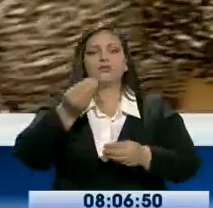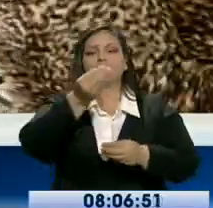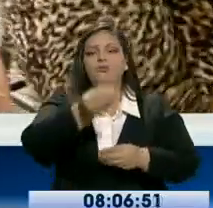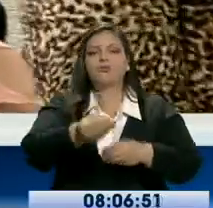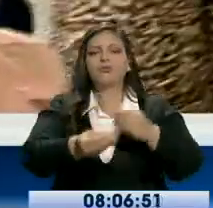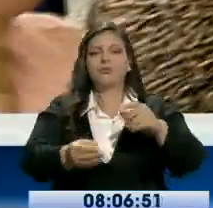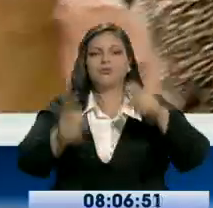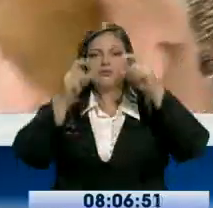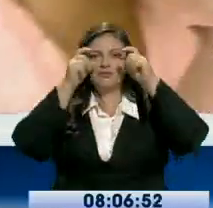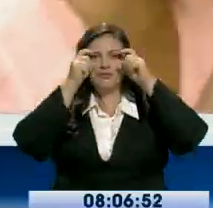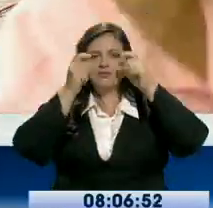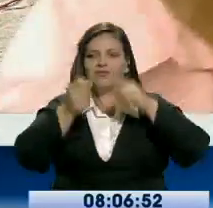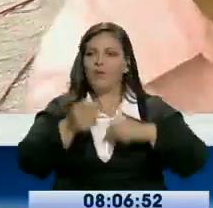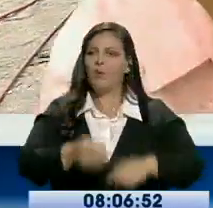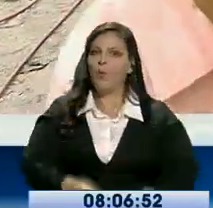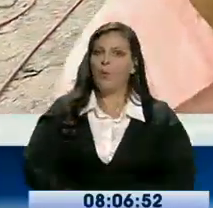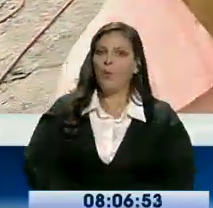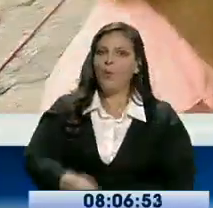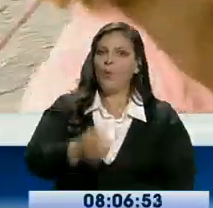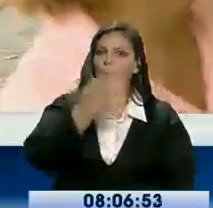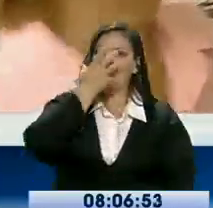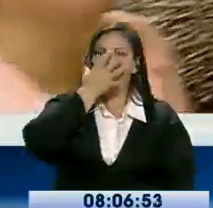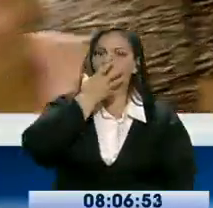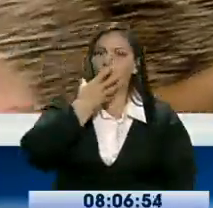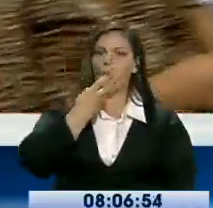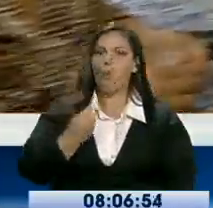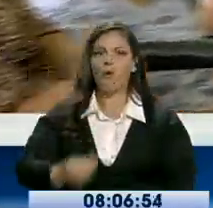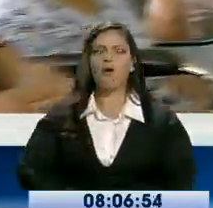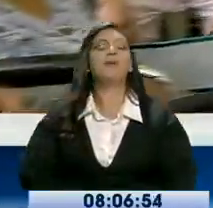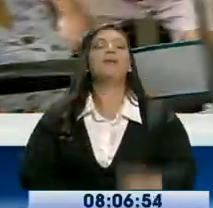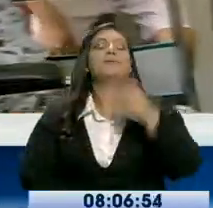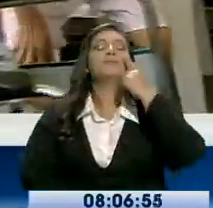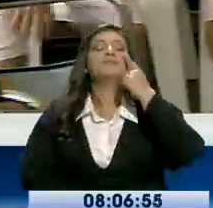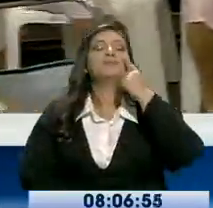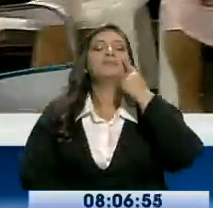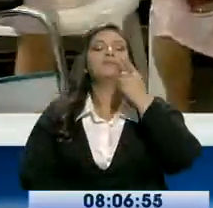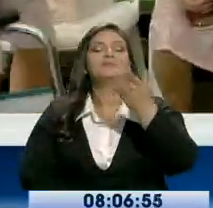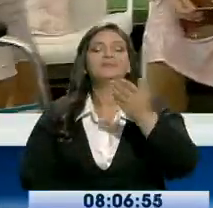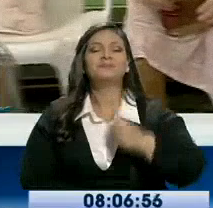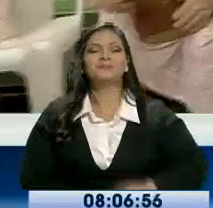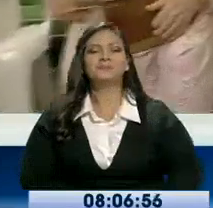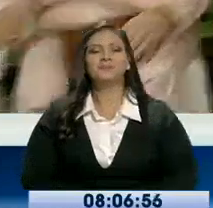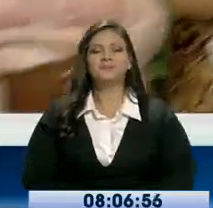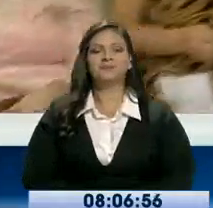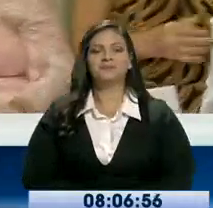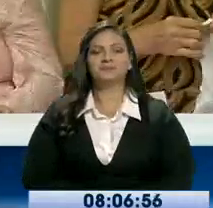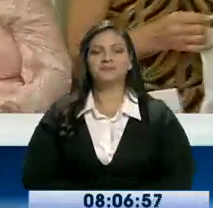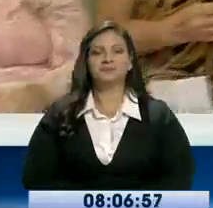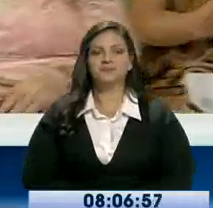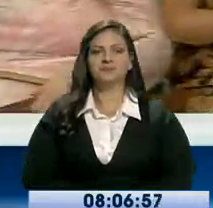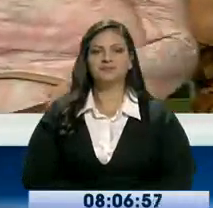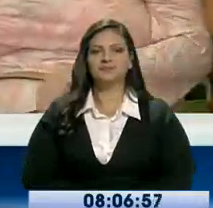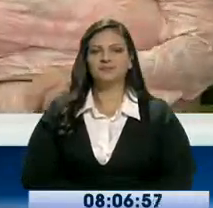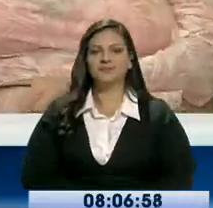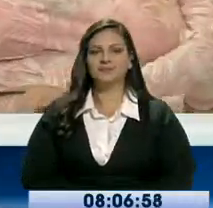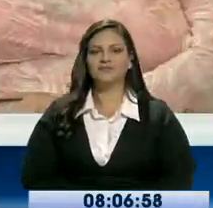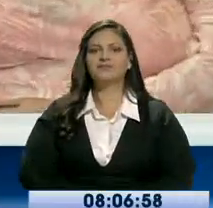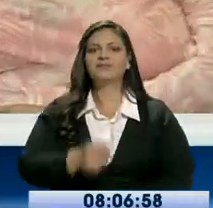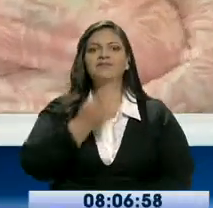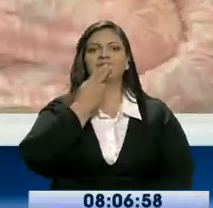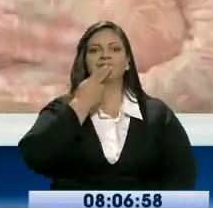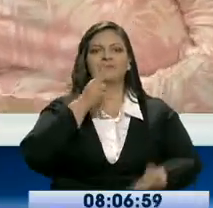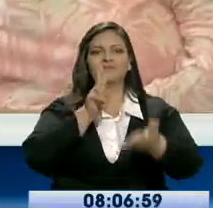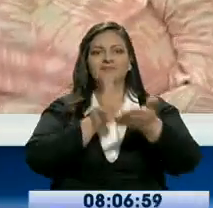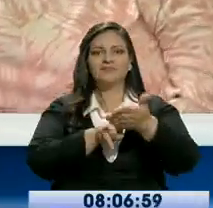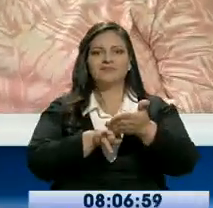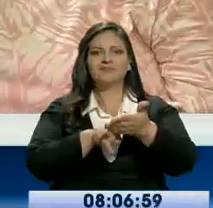ve guapísima con sus gafas ahí, ¿no? Mírala, a ver, póngase la gafa. Póngase la gafita, pero... Además, tenemos aquí esta madrecita que nos ha escrito una carta el día de hoy